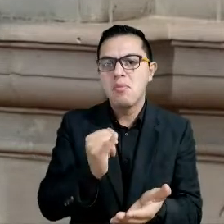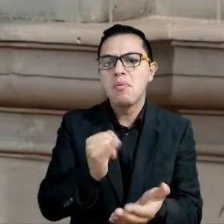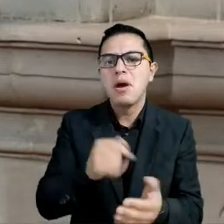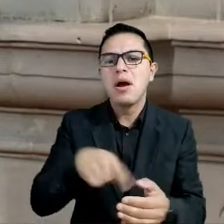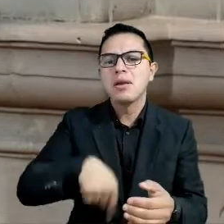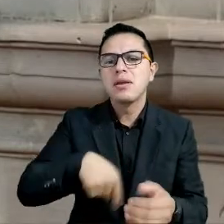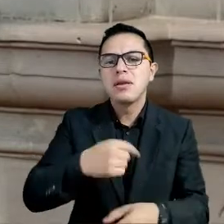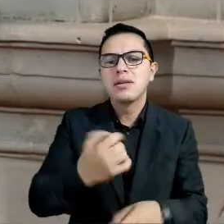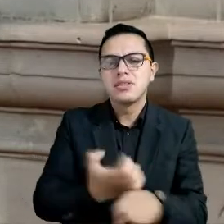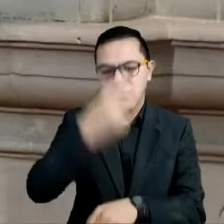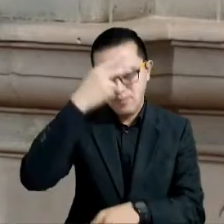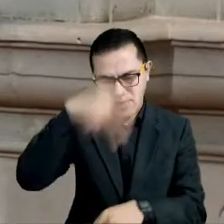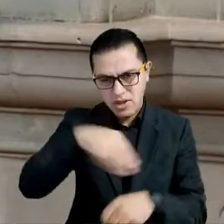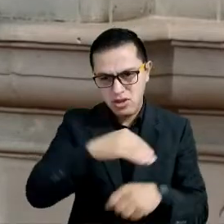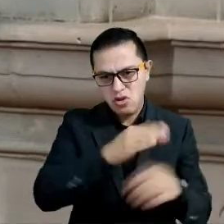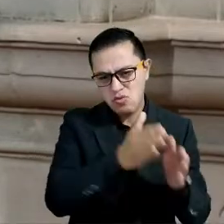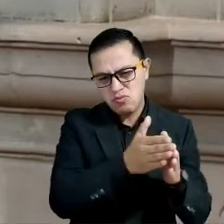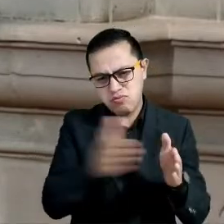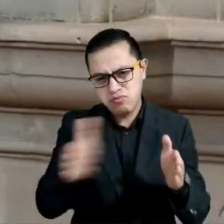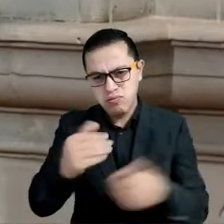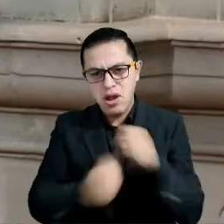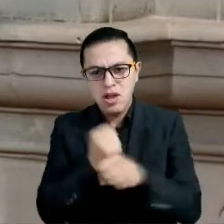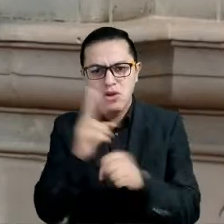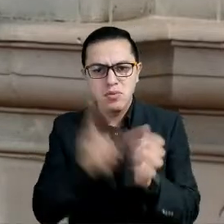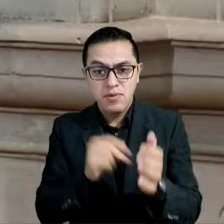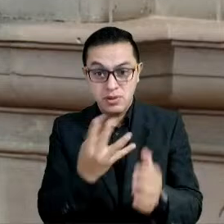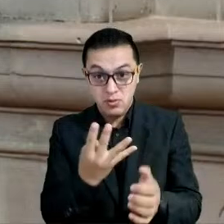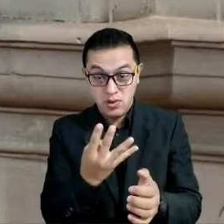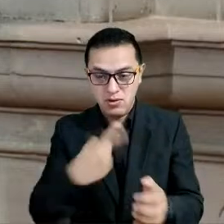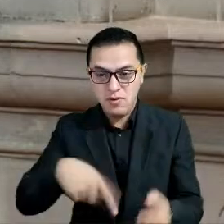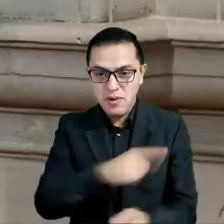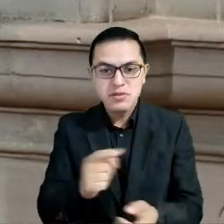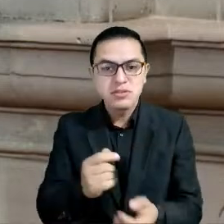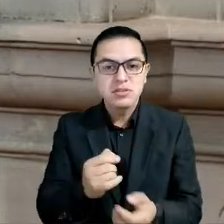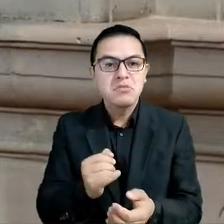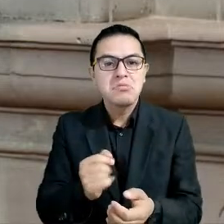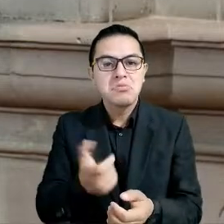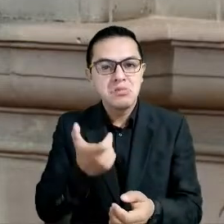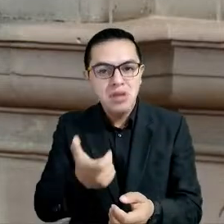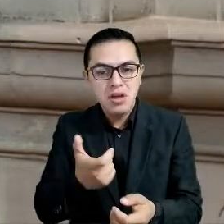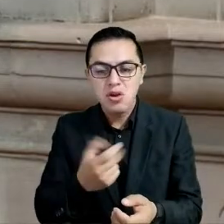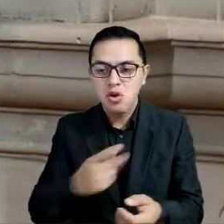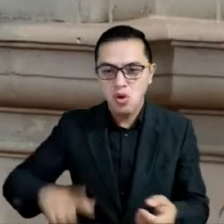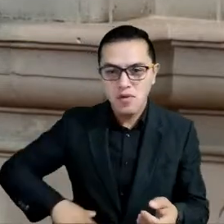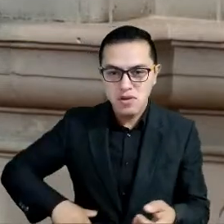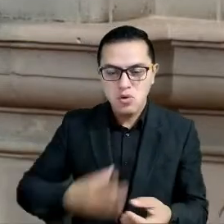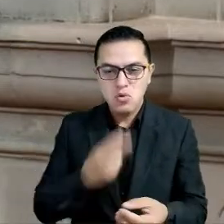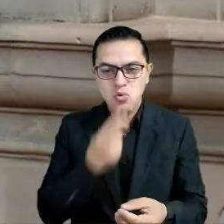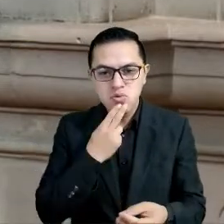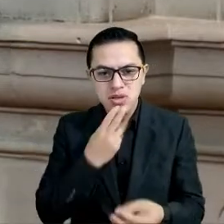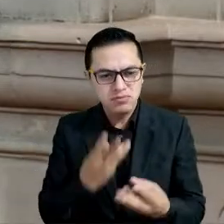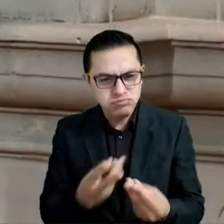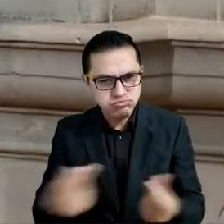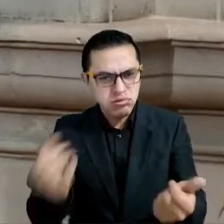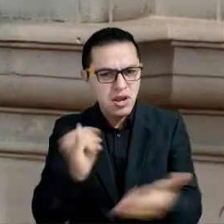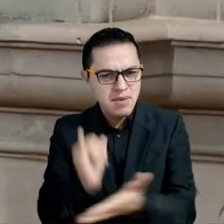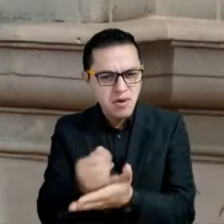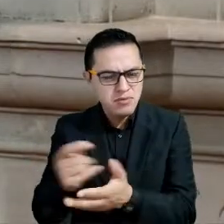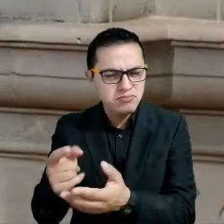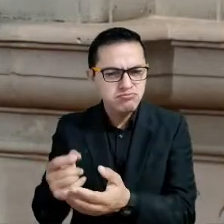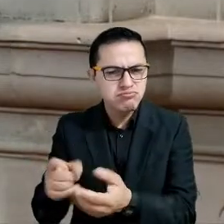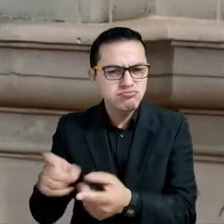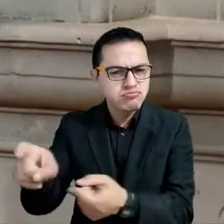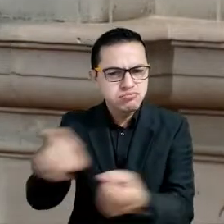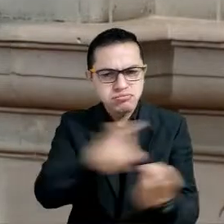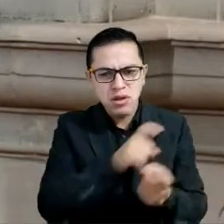año 2024. En la citada sesión fue remitida la iniciativa de ley a las comisiones legislativas